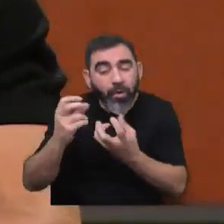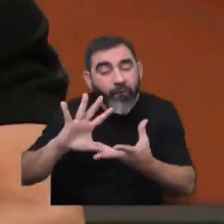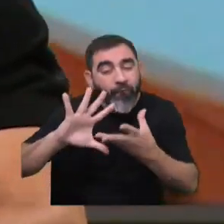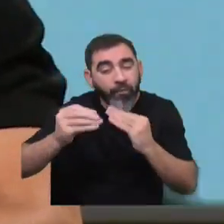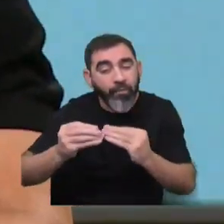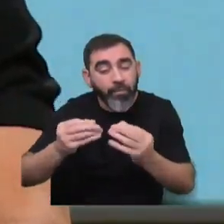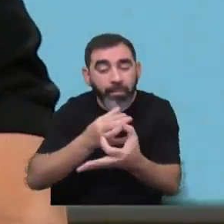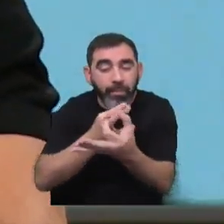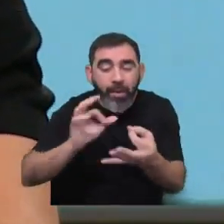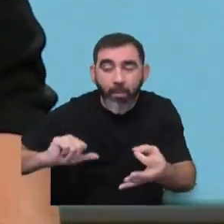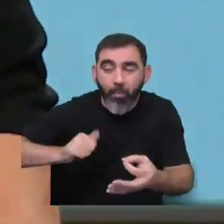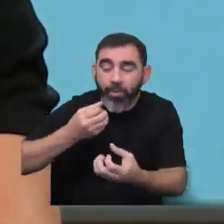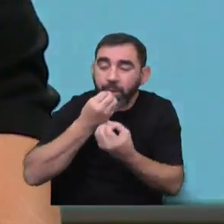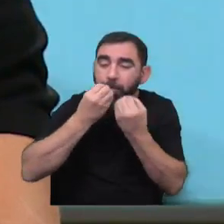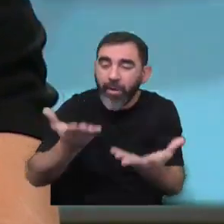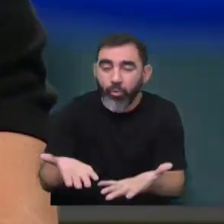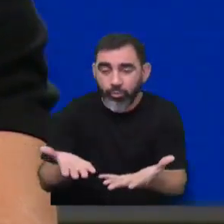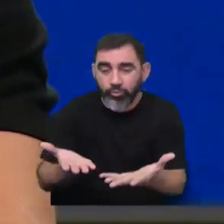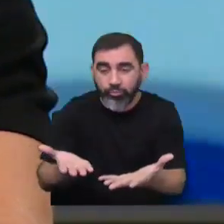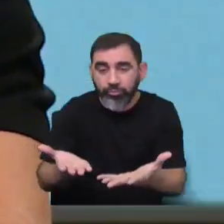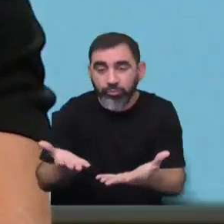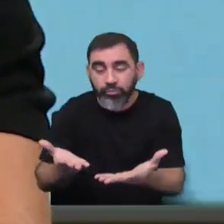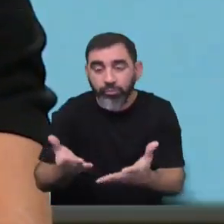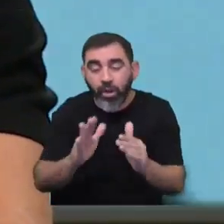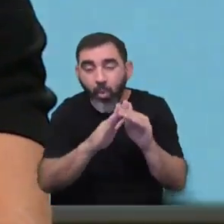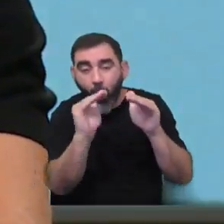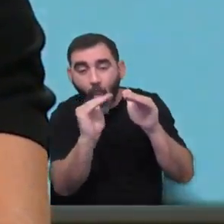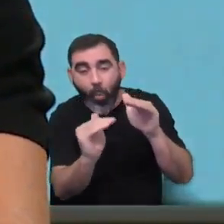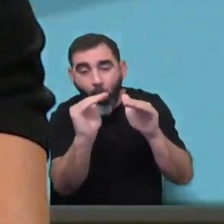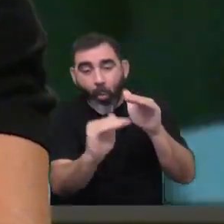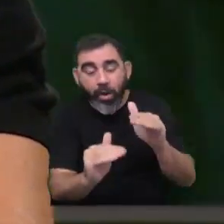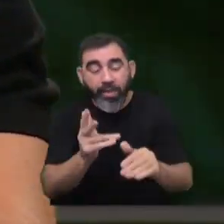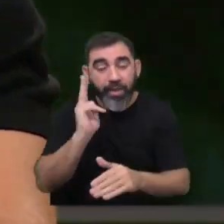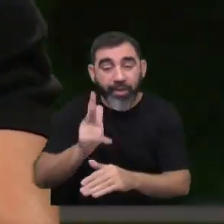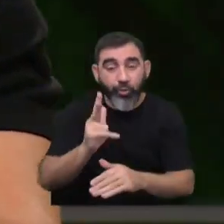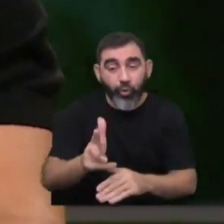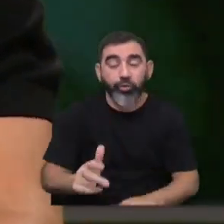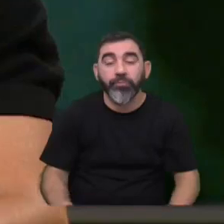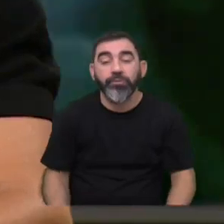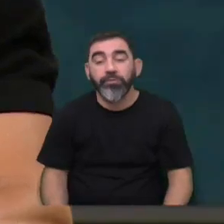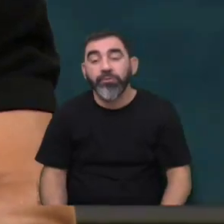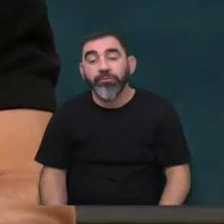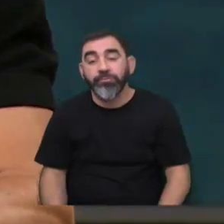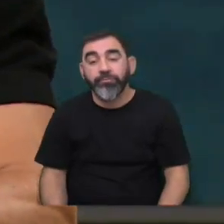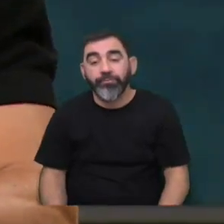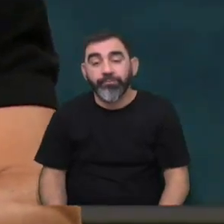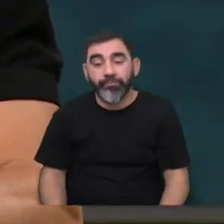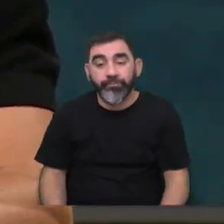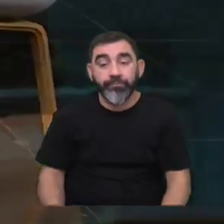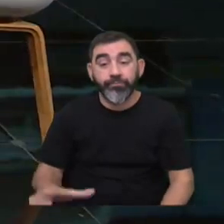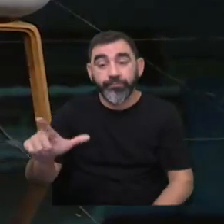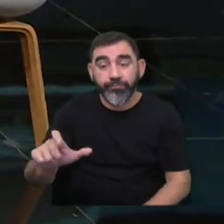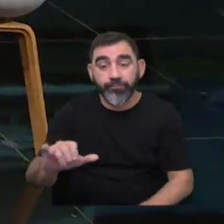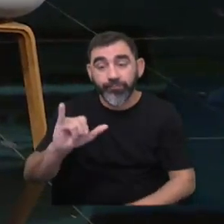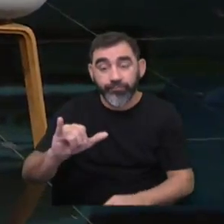para optimizar o para mejorar los medios de almacenamiento para el hidrógeno, ¿sí? Obviamente, cuanto lo podamos tener en